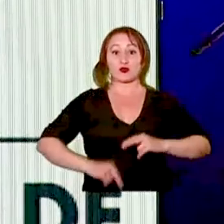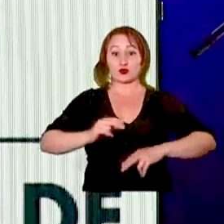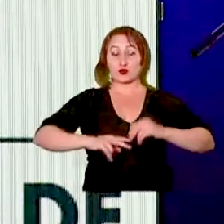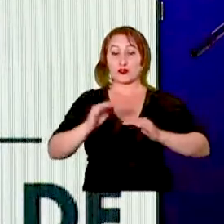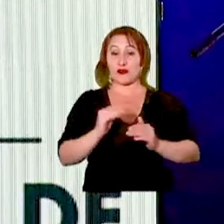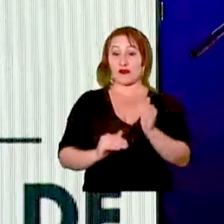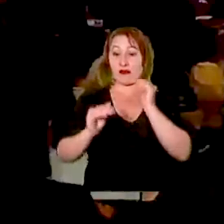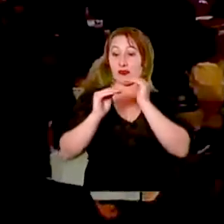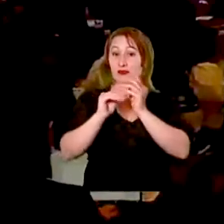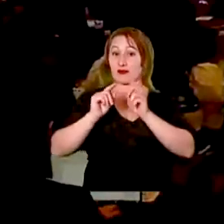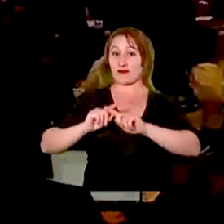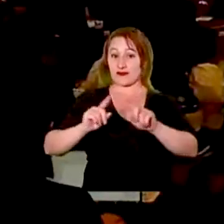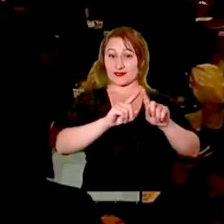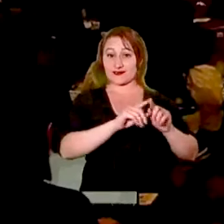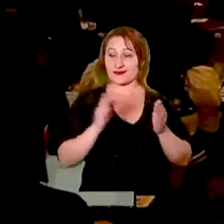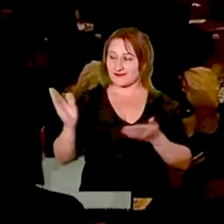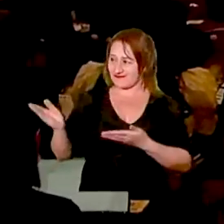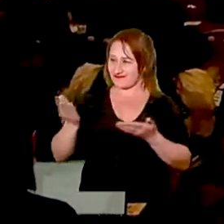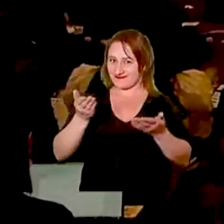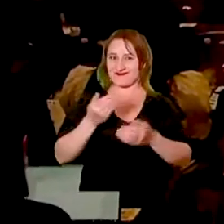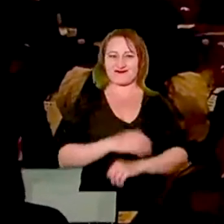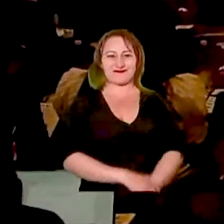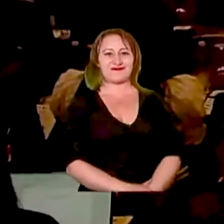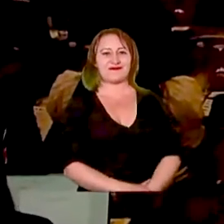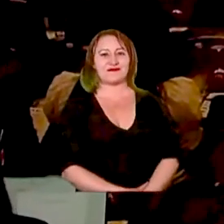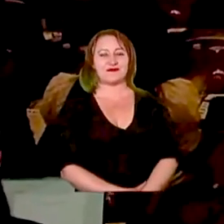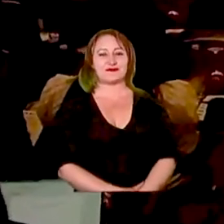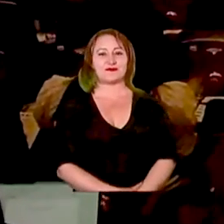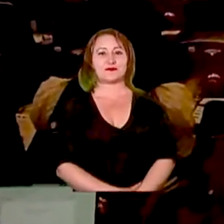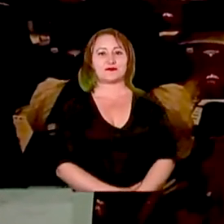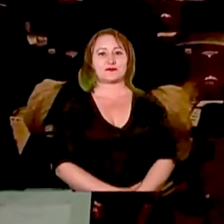la diferencia. Adelante.